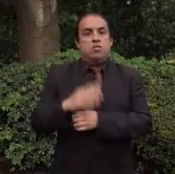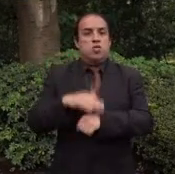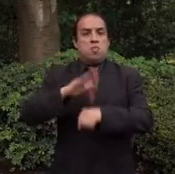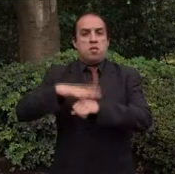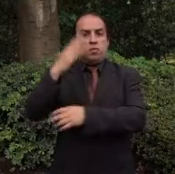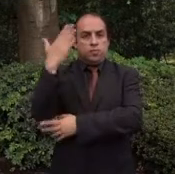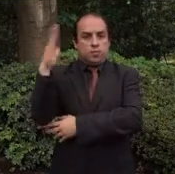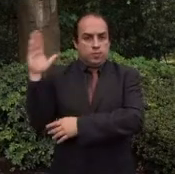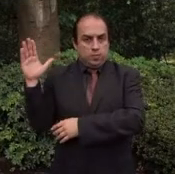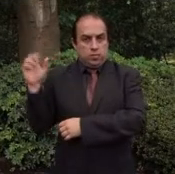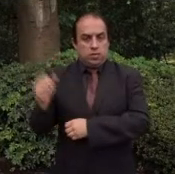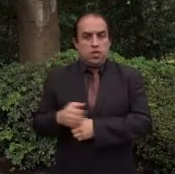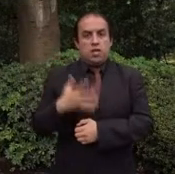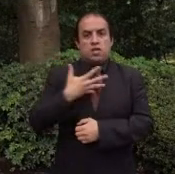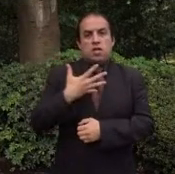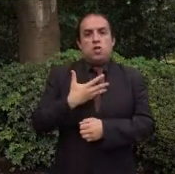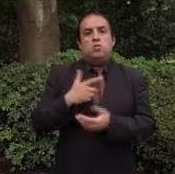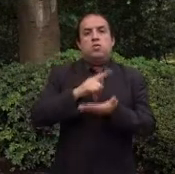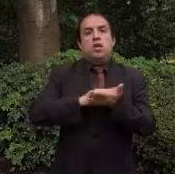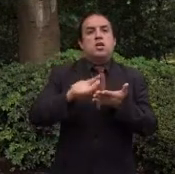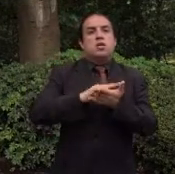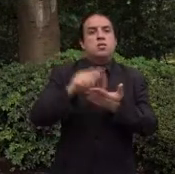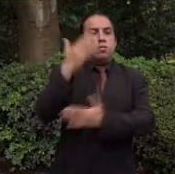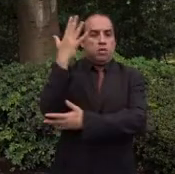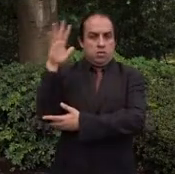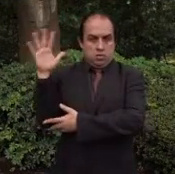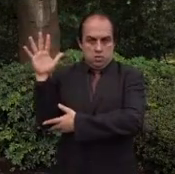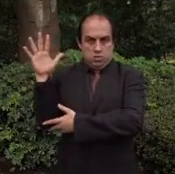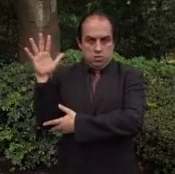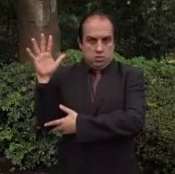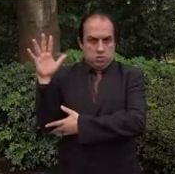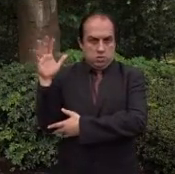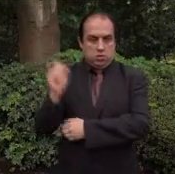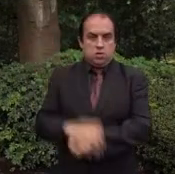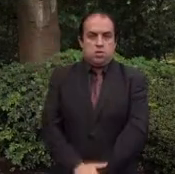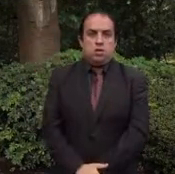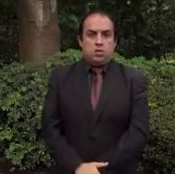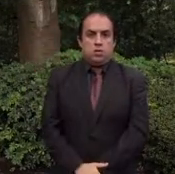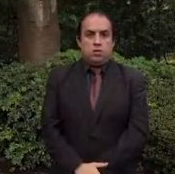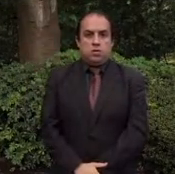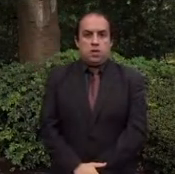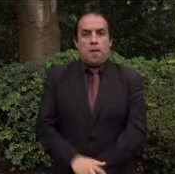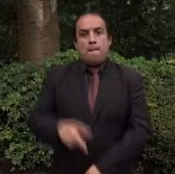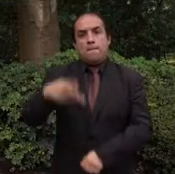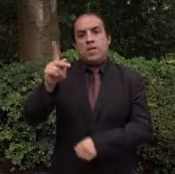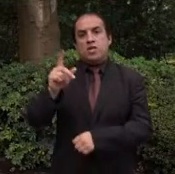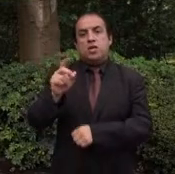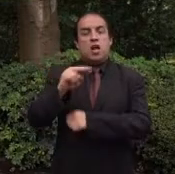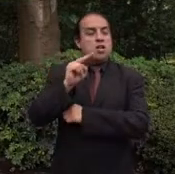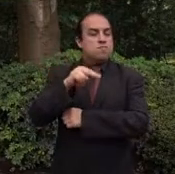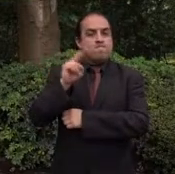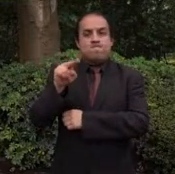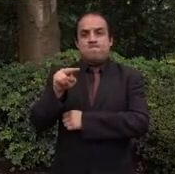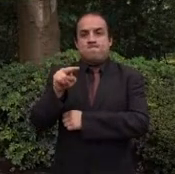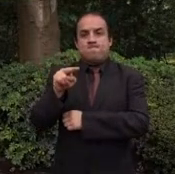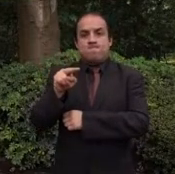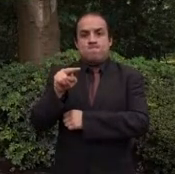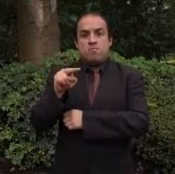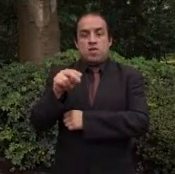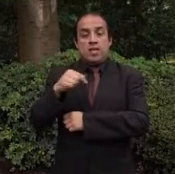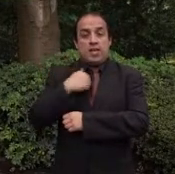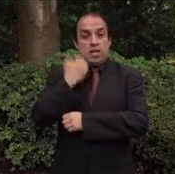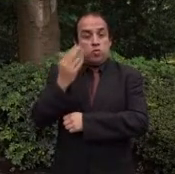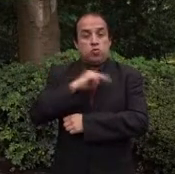un saneamiento forestal que también se tiene que informar y tiene que tener sus propios permisos. Pero en ningún momento, y eso sí queremos que